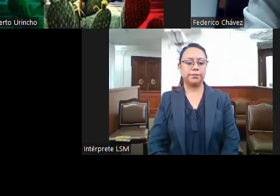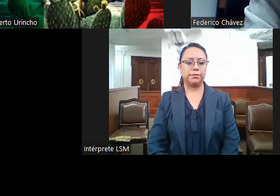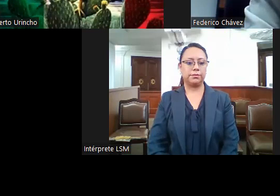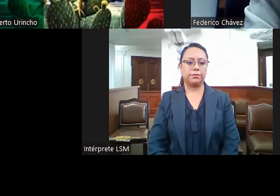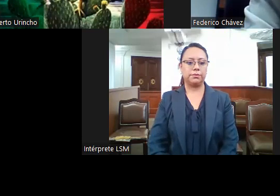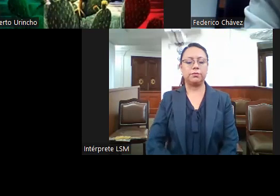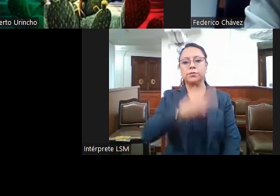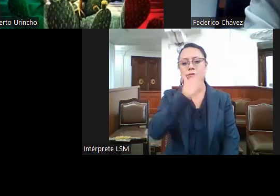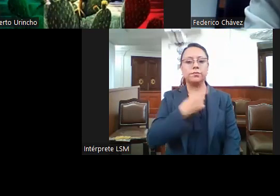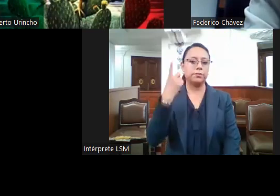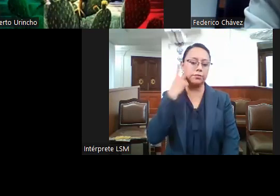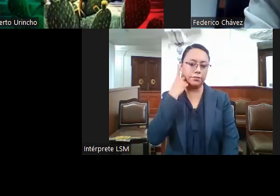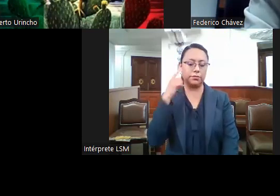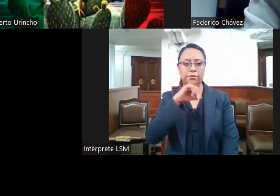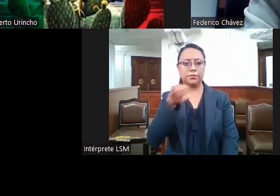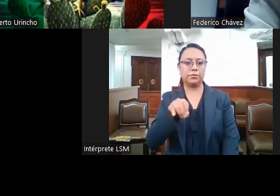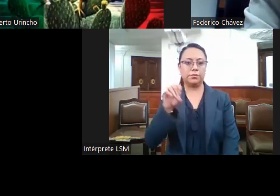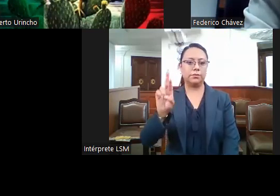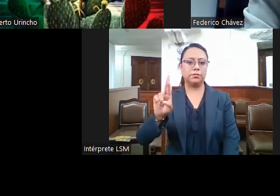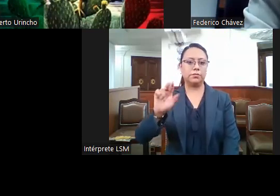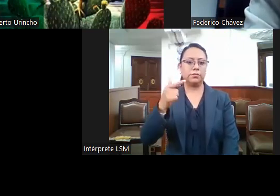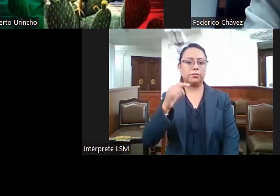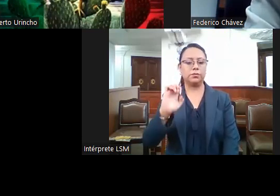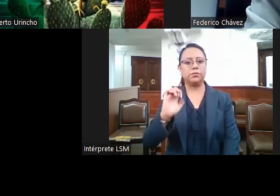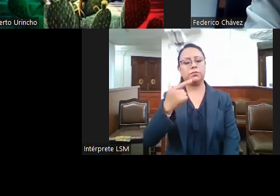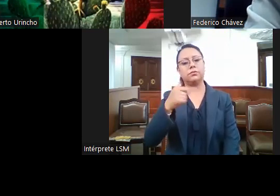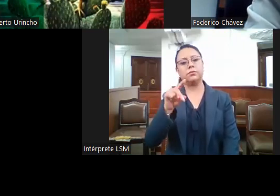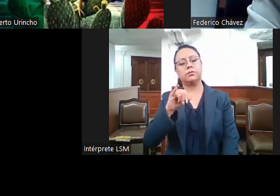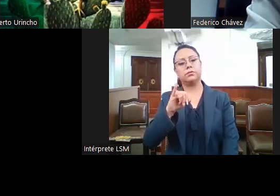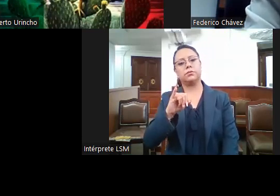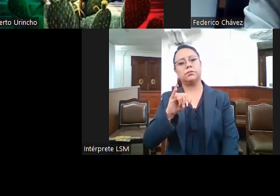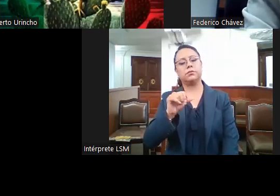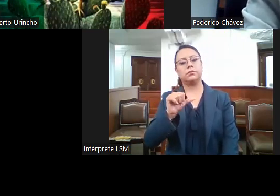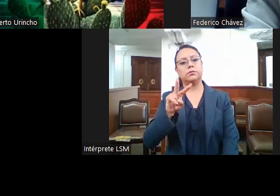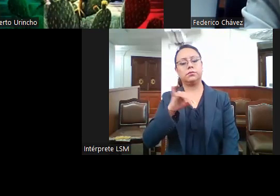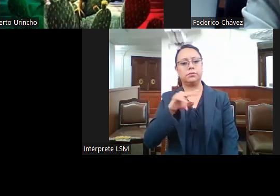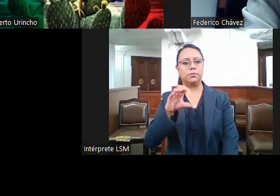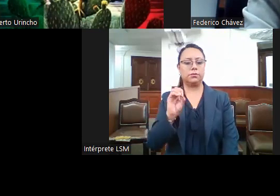Diputado Jorge Gaviño Ambriz. Gaviño, sí. Gracias.